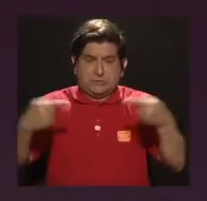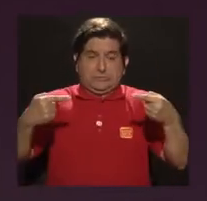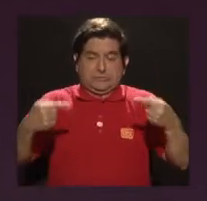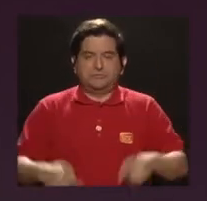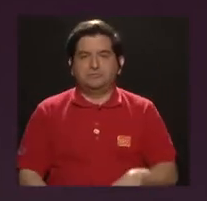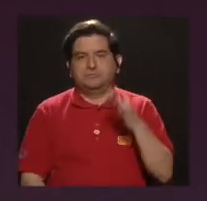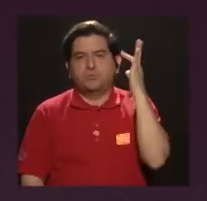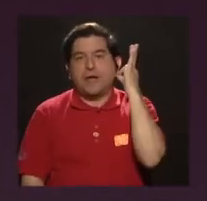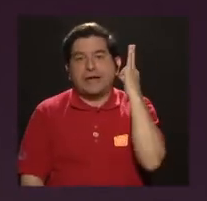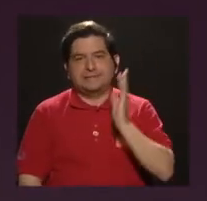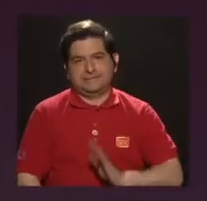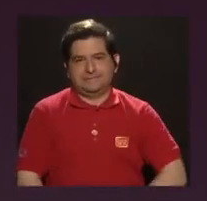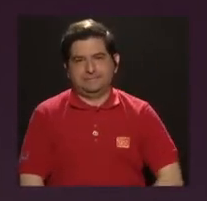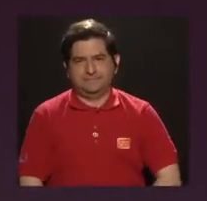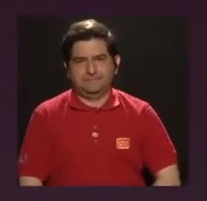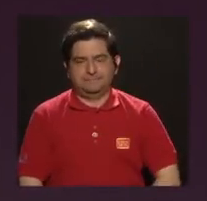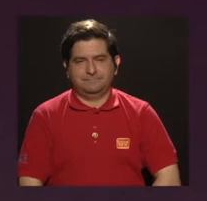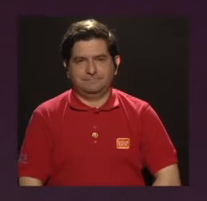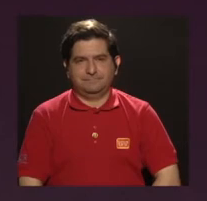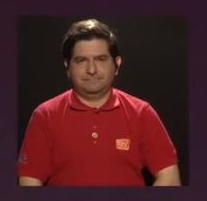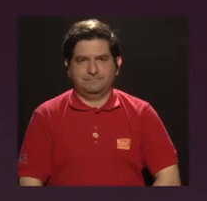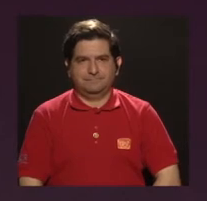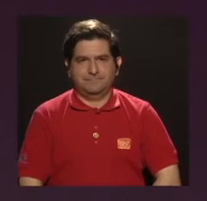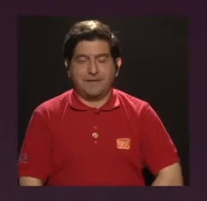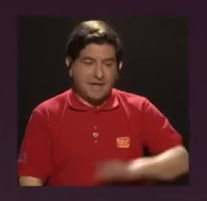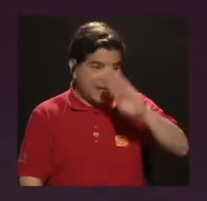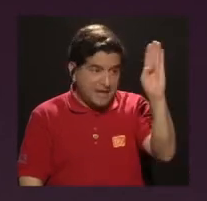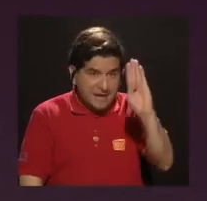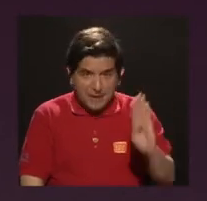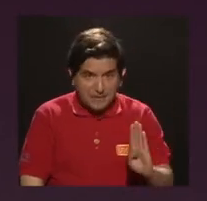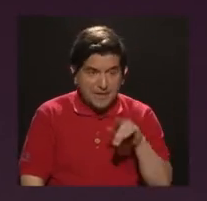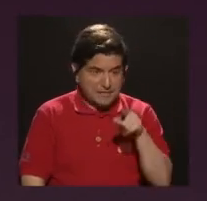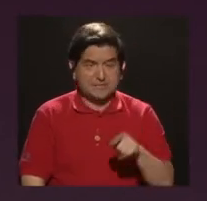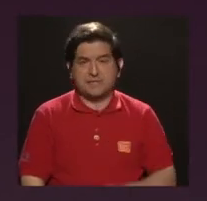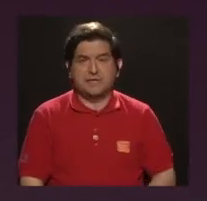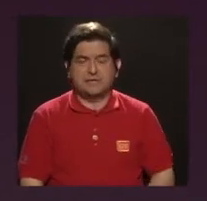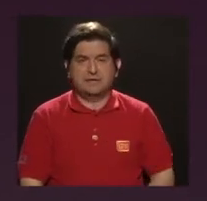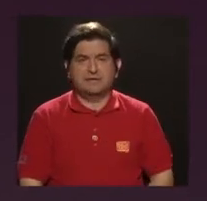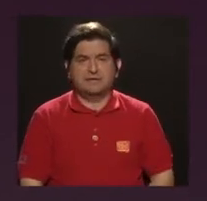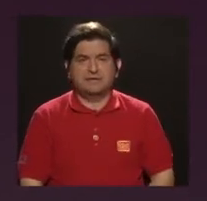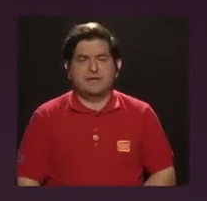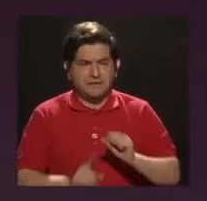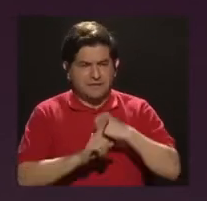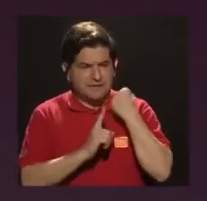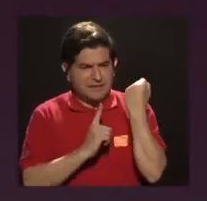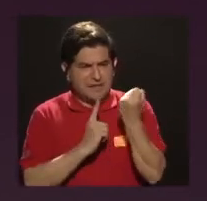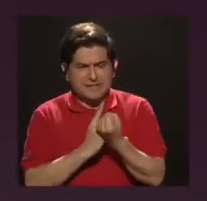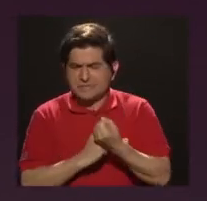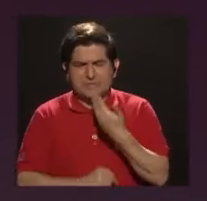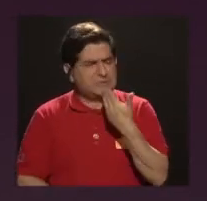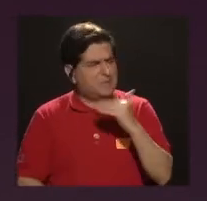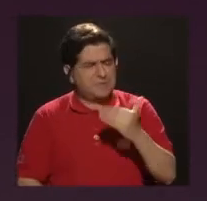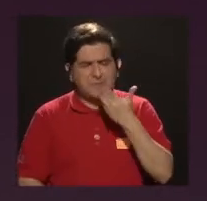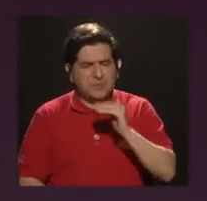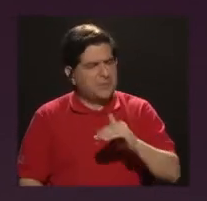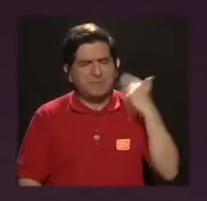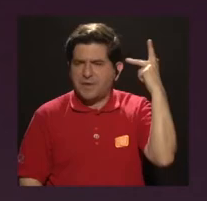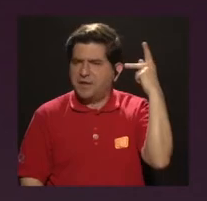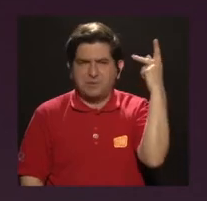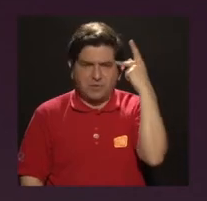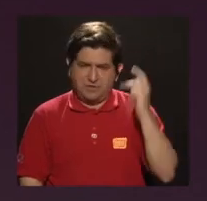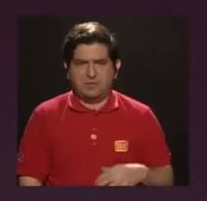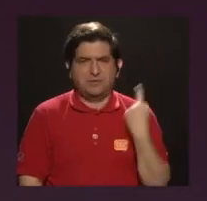mujeres que por cierto en brasil están están en muy mala condición política porque